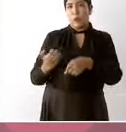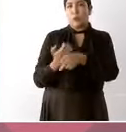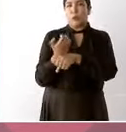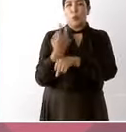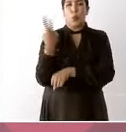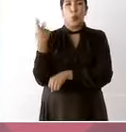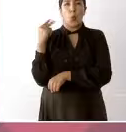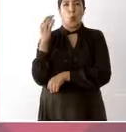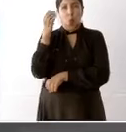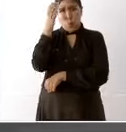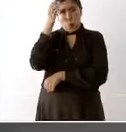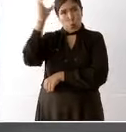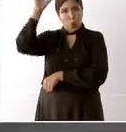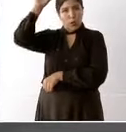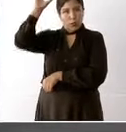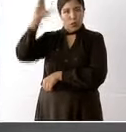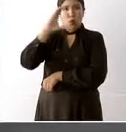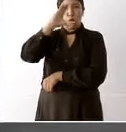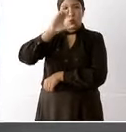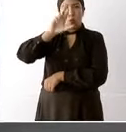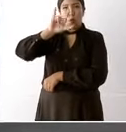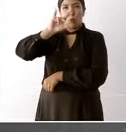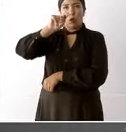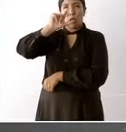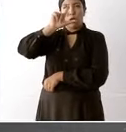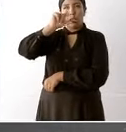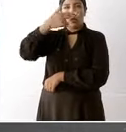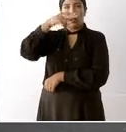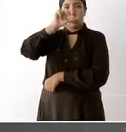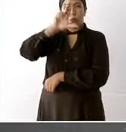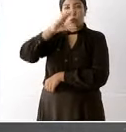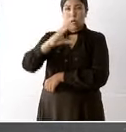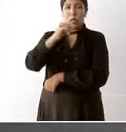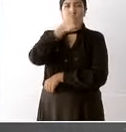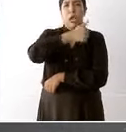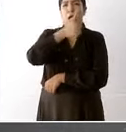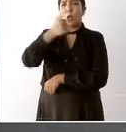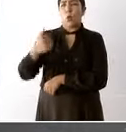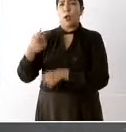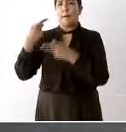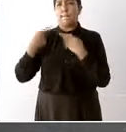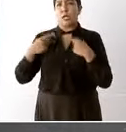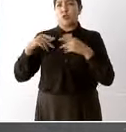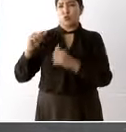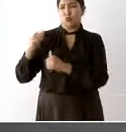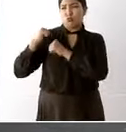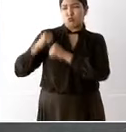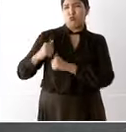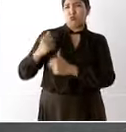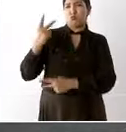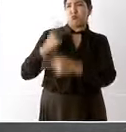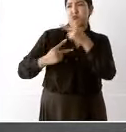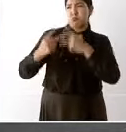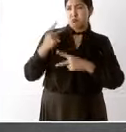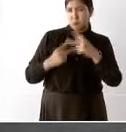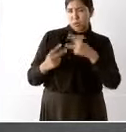Jiménez, y a los funcionarios del gabinete que nos acompañan y